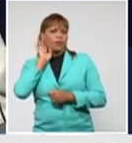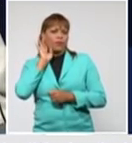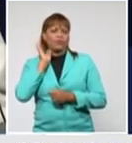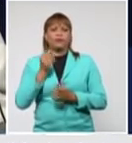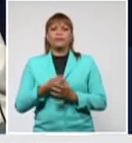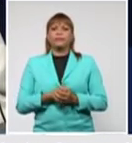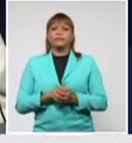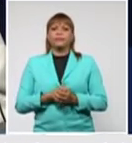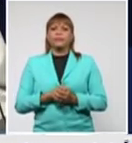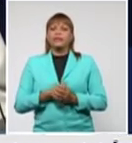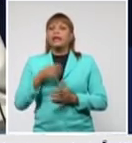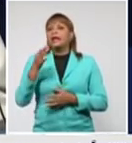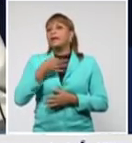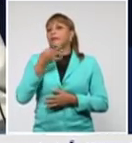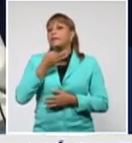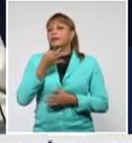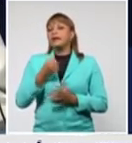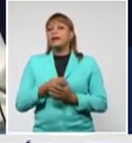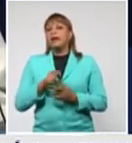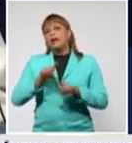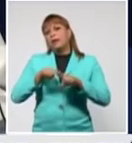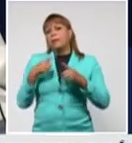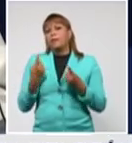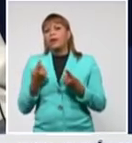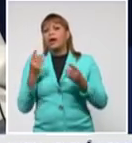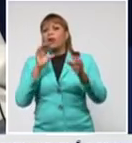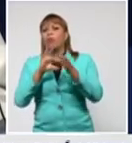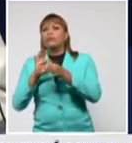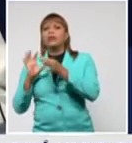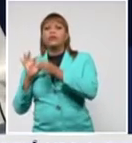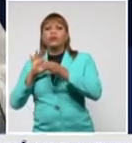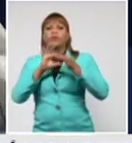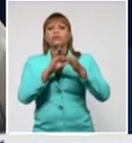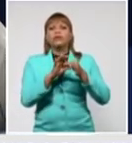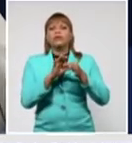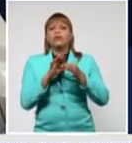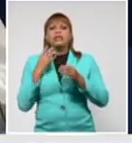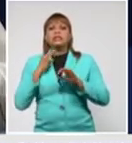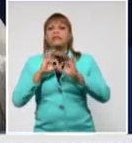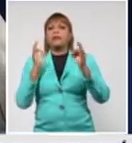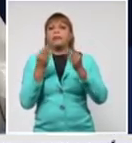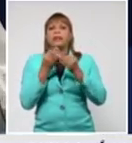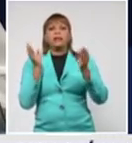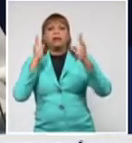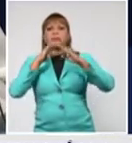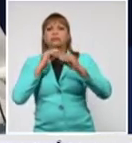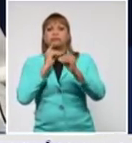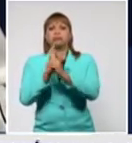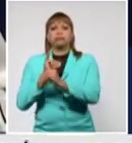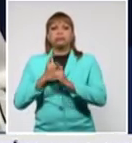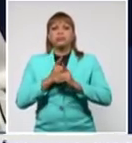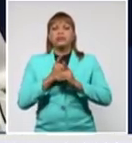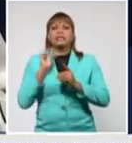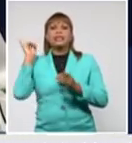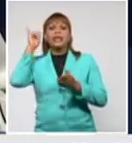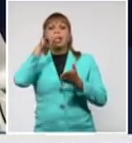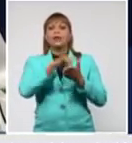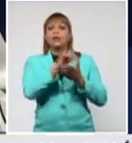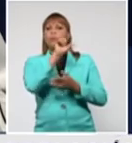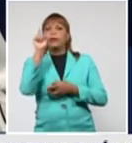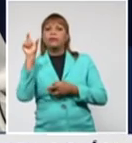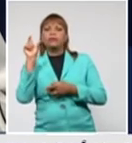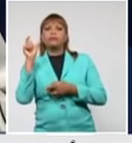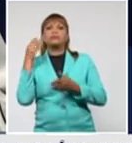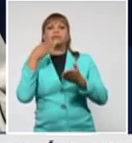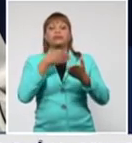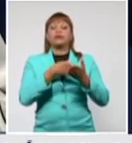me dice, bueno, ¿y por qué tiene tantos contactos si no tuvo relaciones con su familia, si no fue del aeropuerto? Es que él venía en un